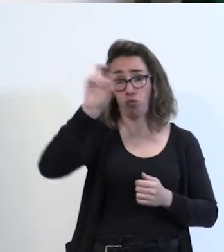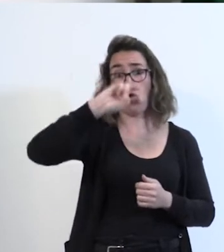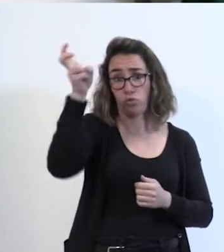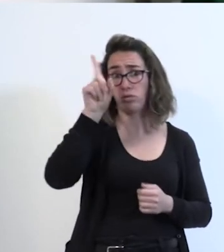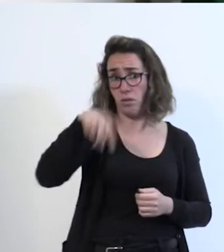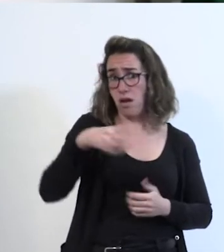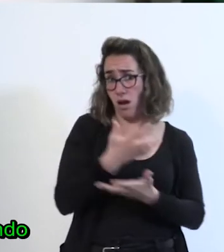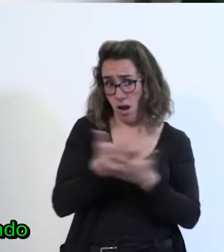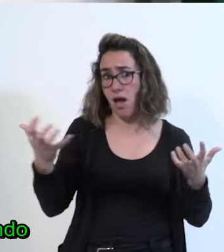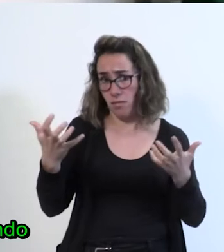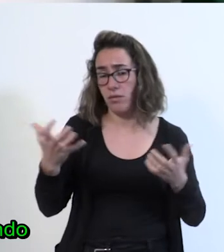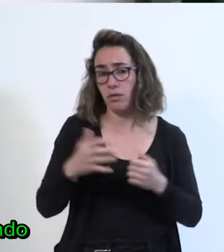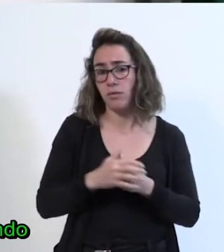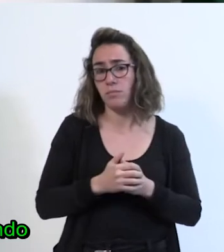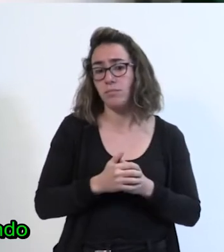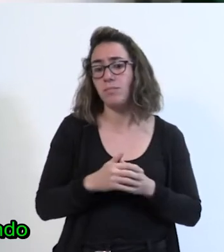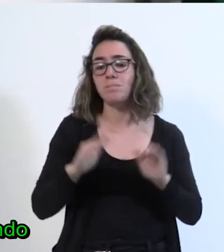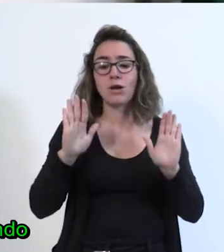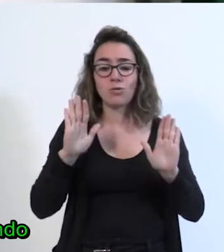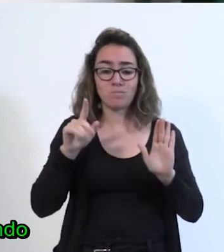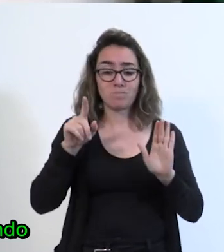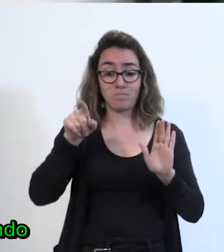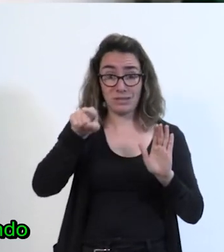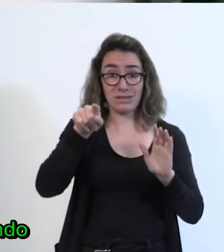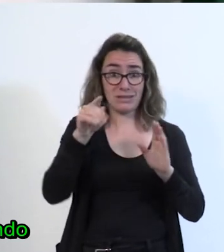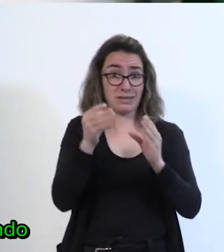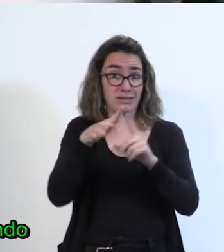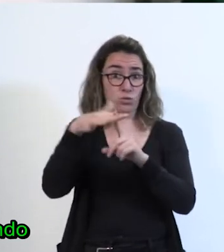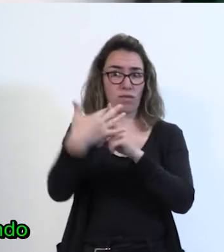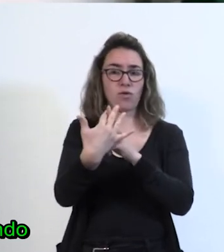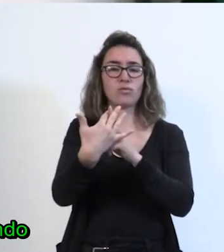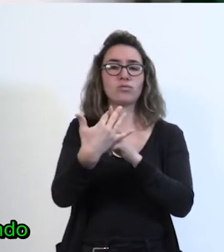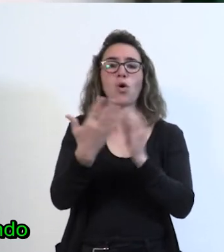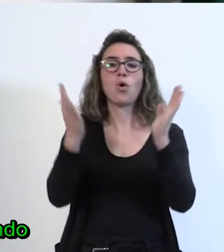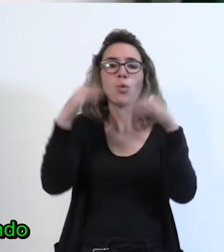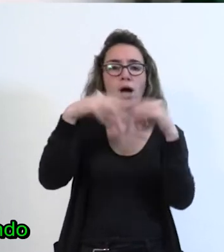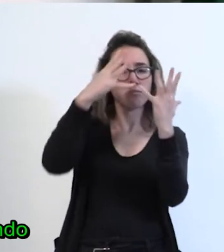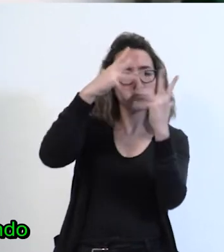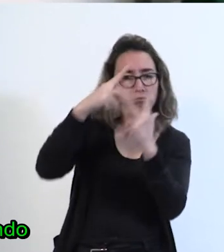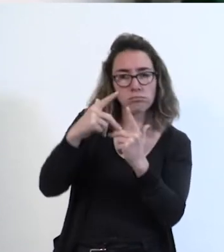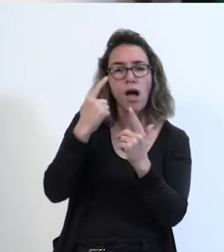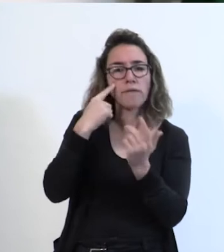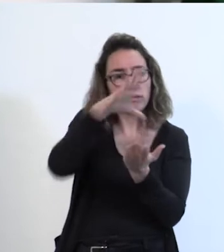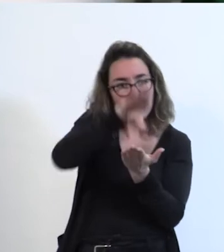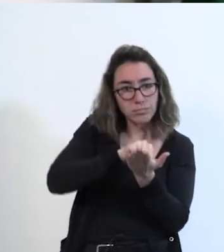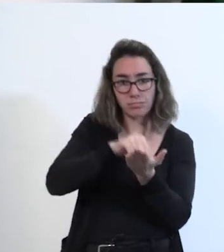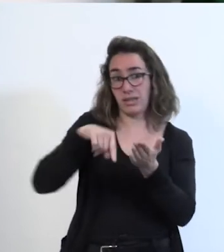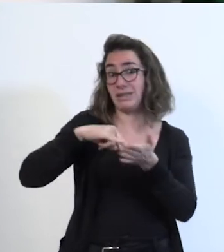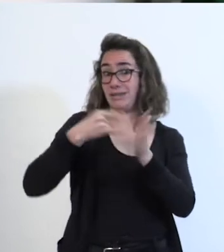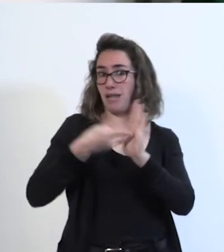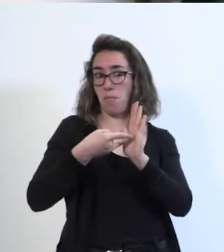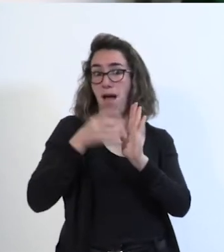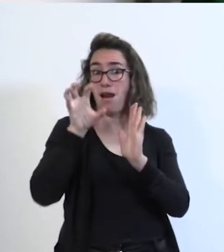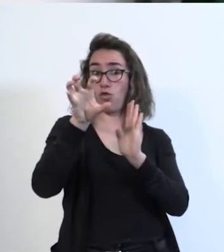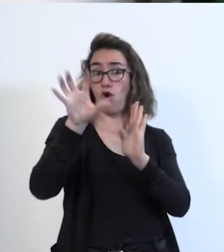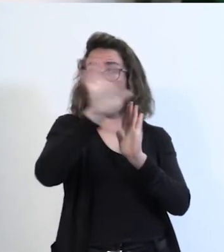otros países, pero no está, digamos, contabilizando este Sistema Nacional